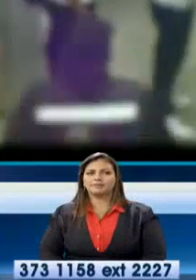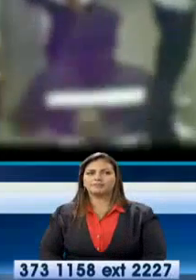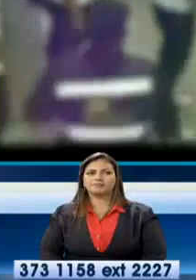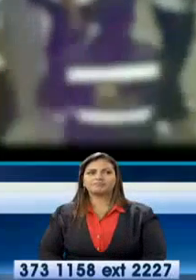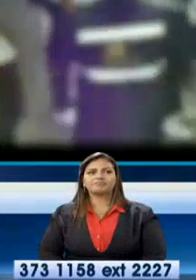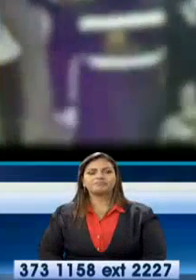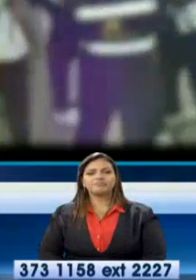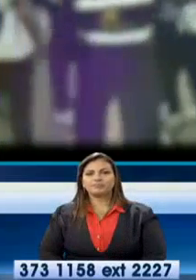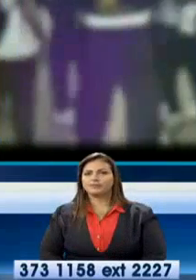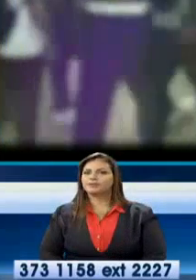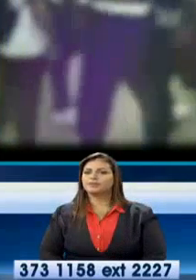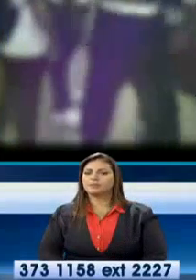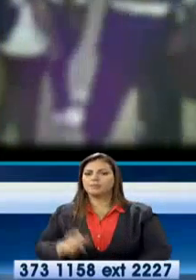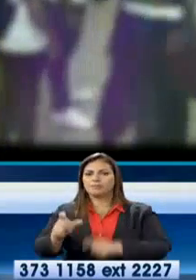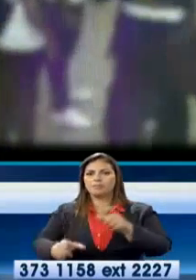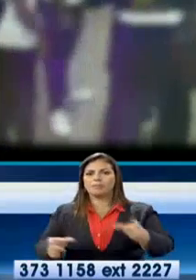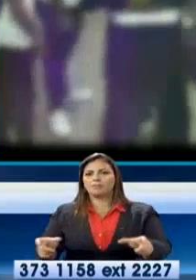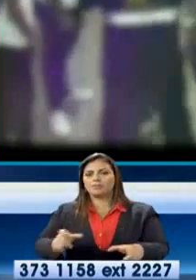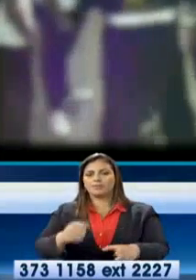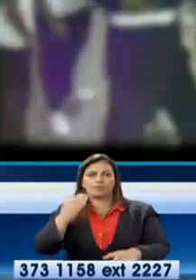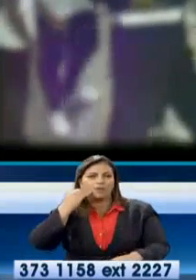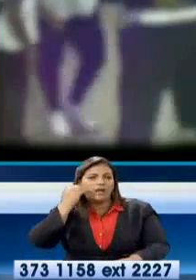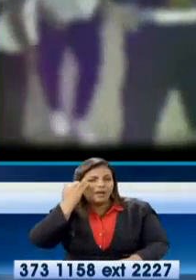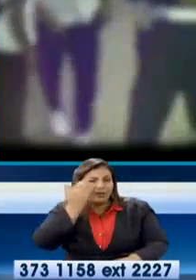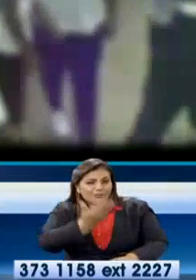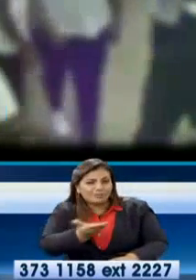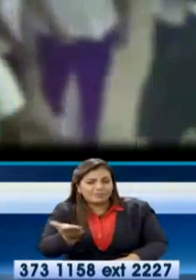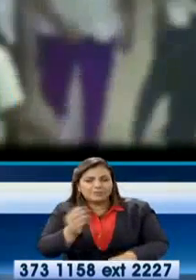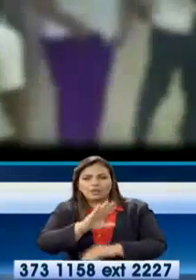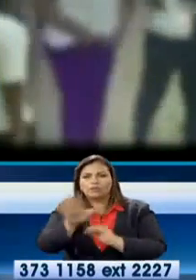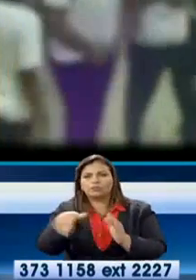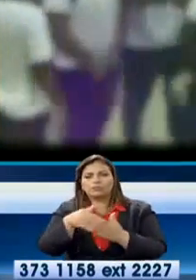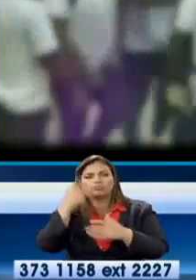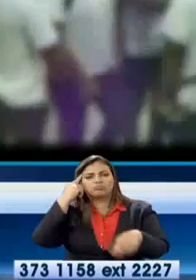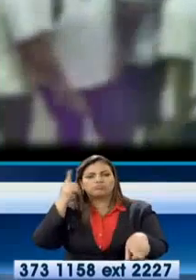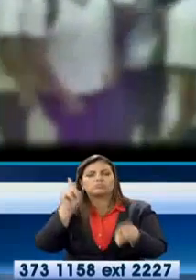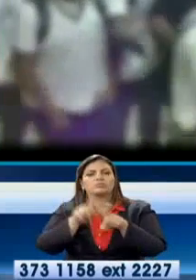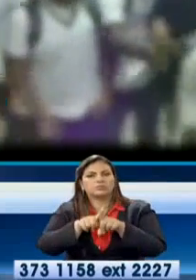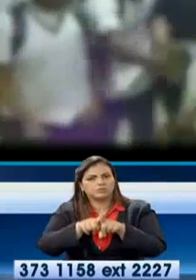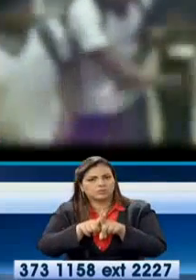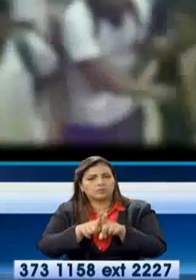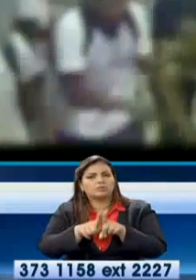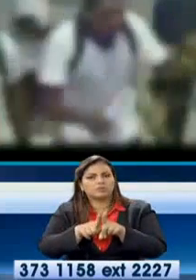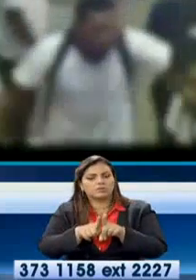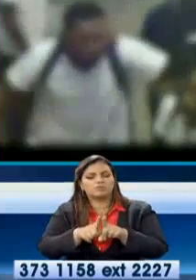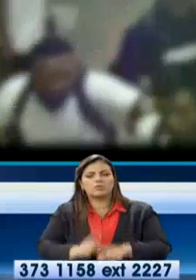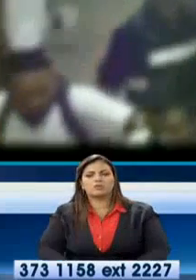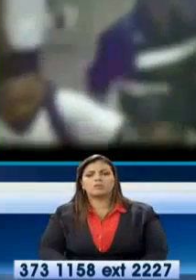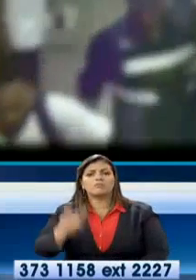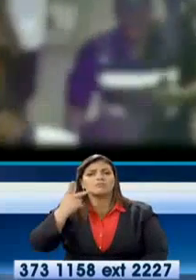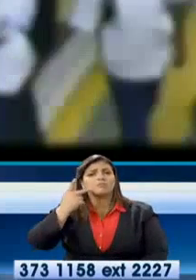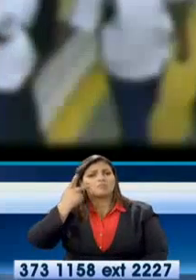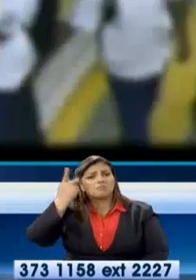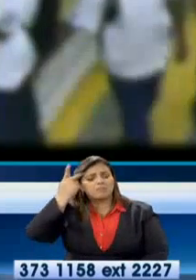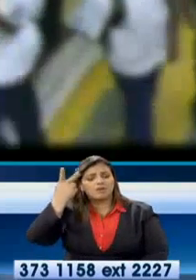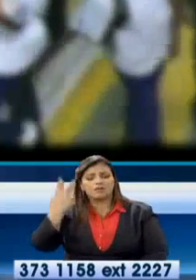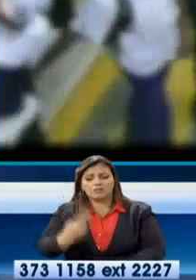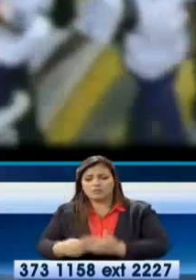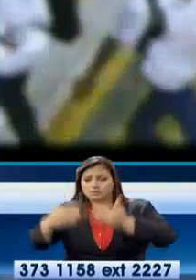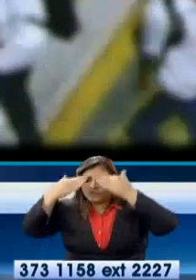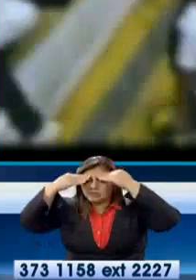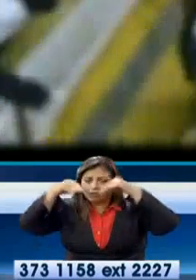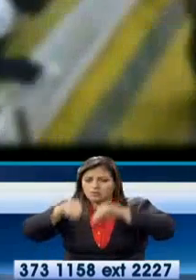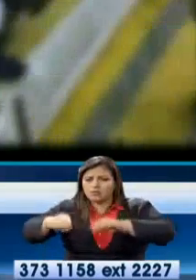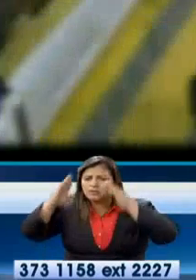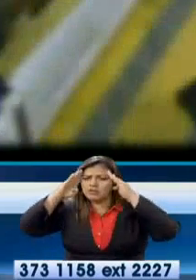todos están coincidiendo en que los padres tienen que prestar más atención a sus hijos. ¿Qué hacen sus hijos? ¿Cuáles son